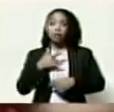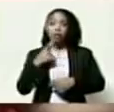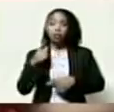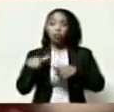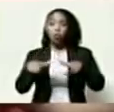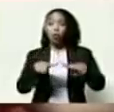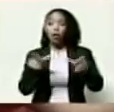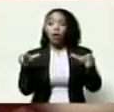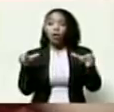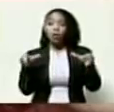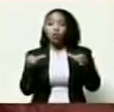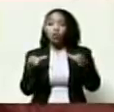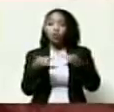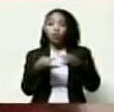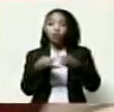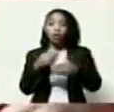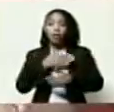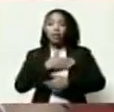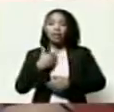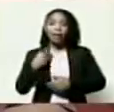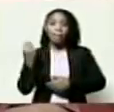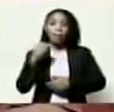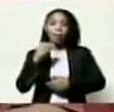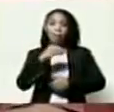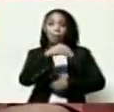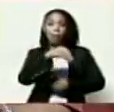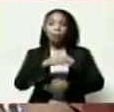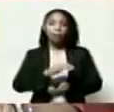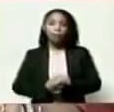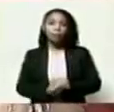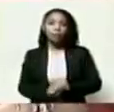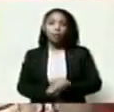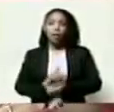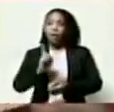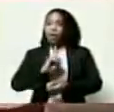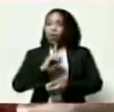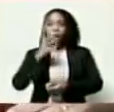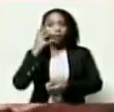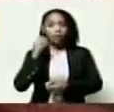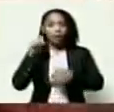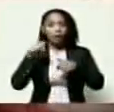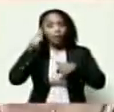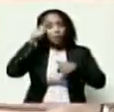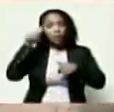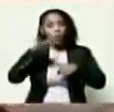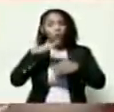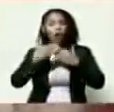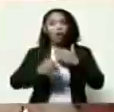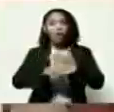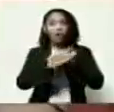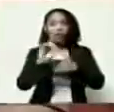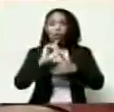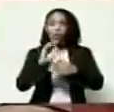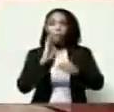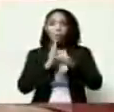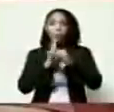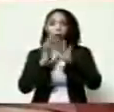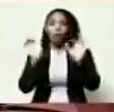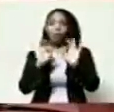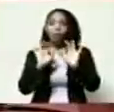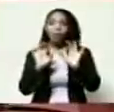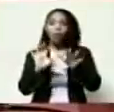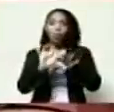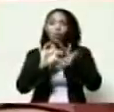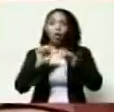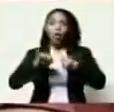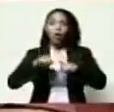se van achicando y ellos quieren otra cosa, quieren más. Y no entienden que aquí hay un pueblo que va avanzando y que no se va a detener. La unidad